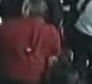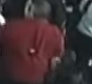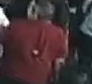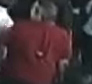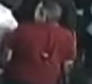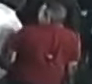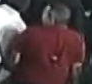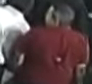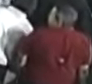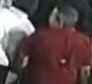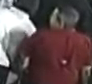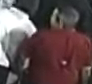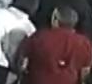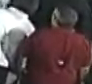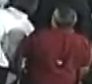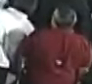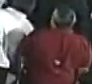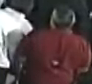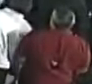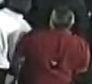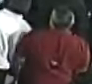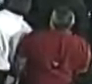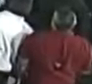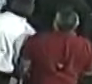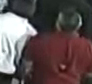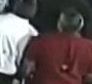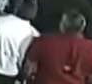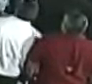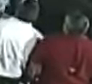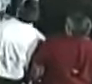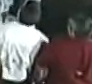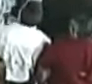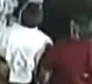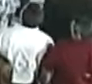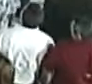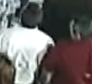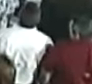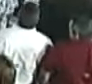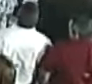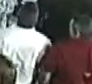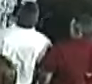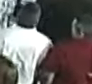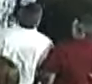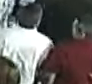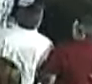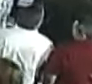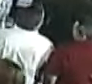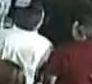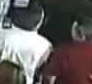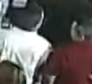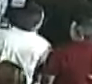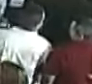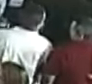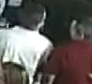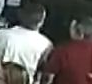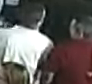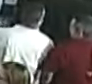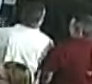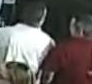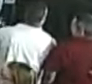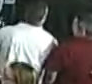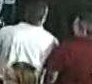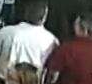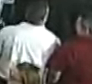3 de diciembre, a lo largo y ancho del territorio nacional, donde más de 10.400.000 venezolanos y venezolanas expresaron